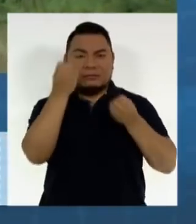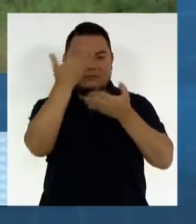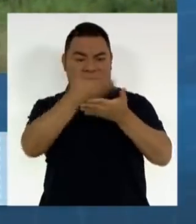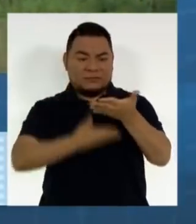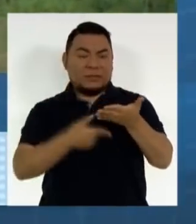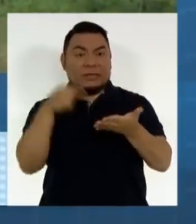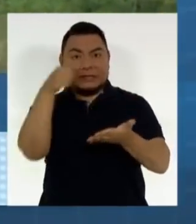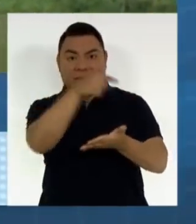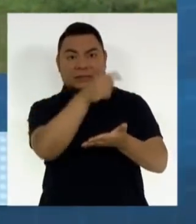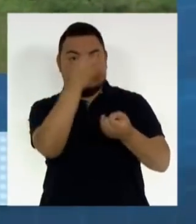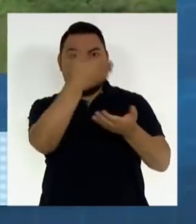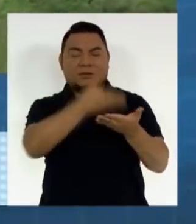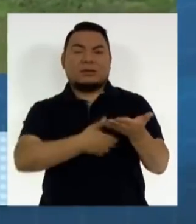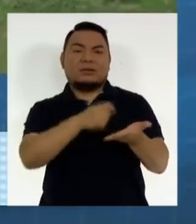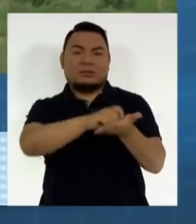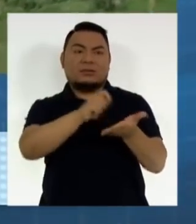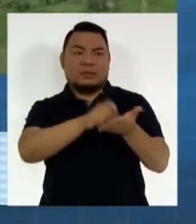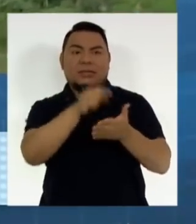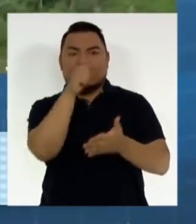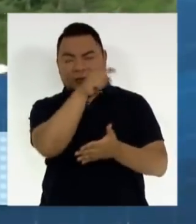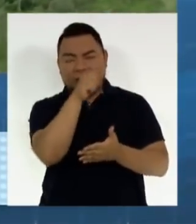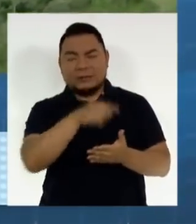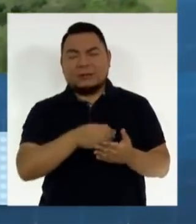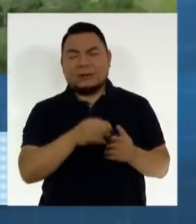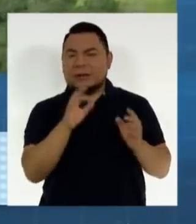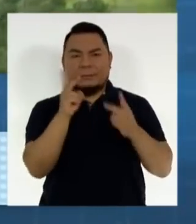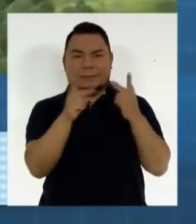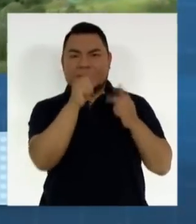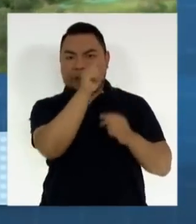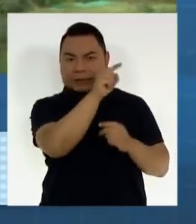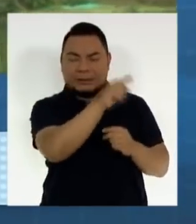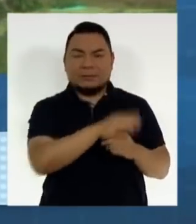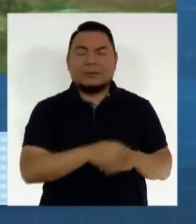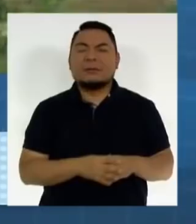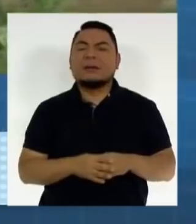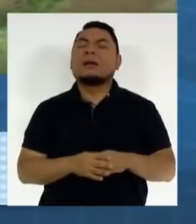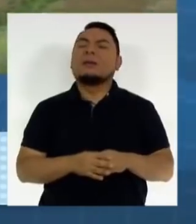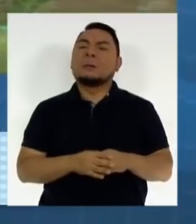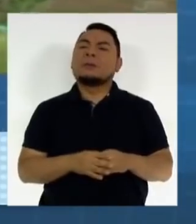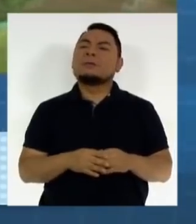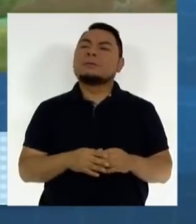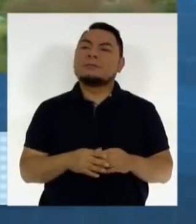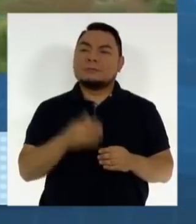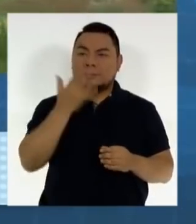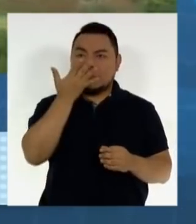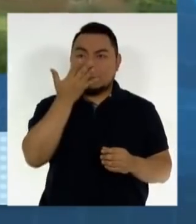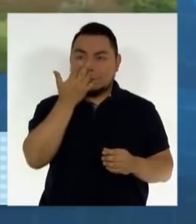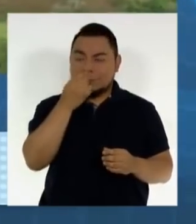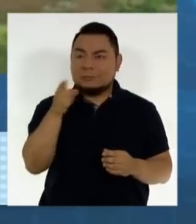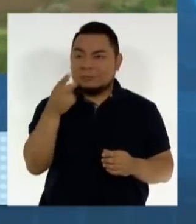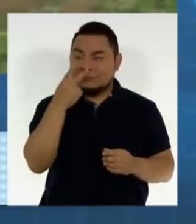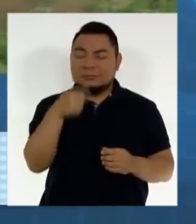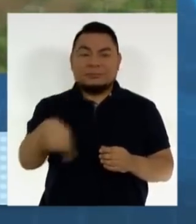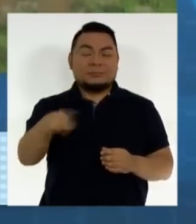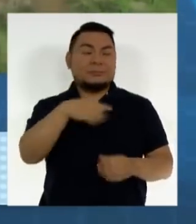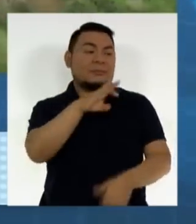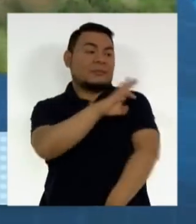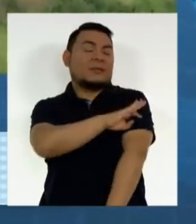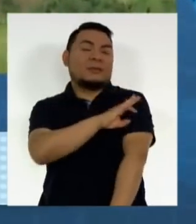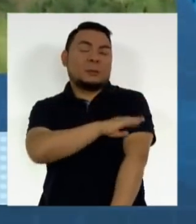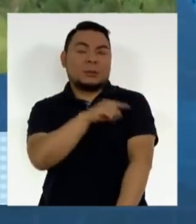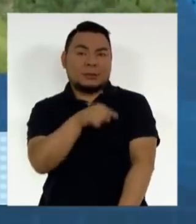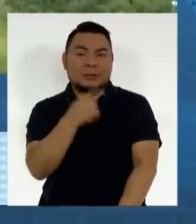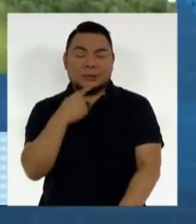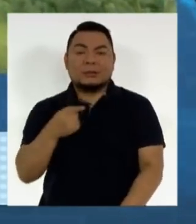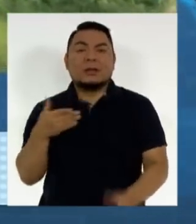podrán allá recabar esa información, ¿no? Pero ahora, ya la fiscalía, como ustedes han podido ver, la fiscalía